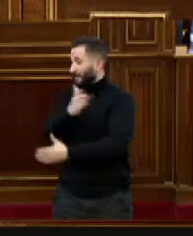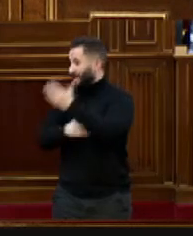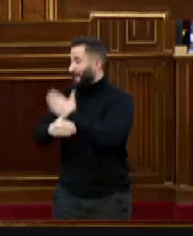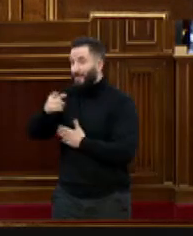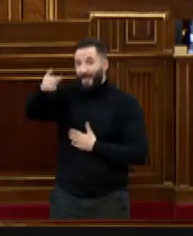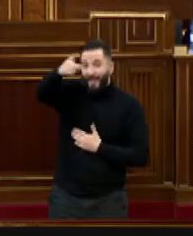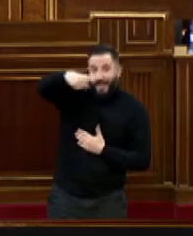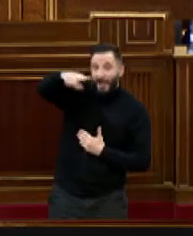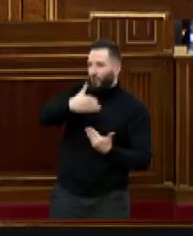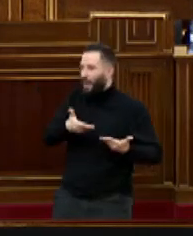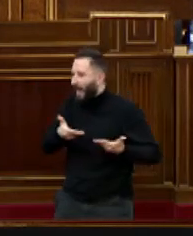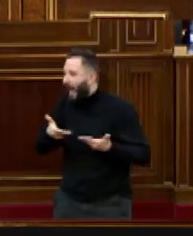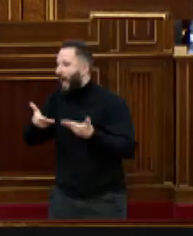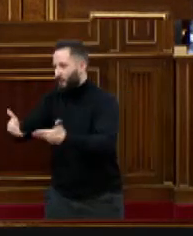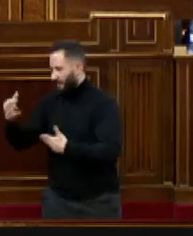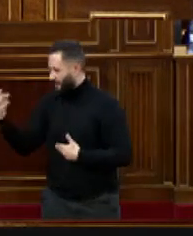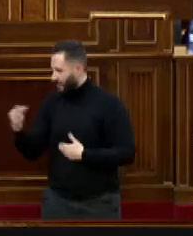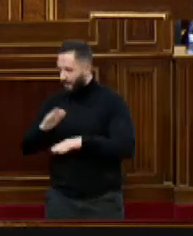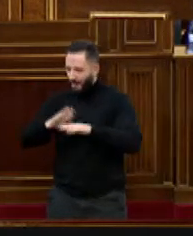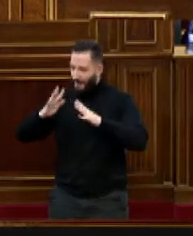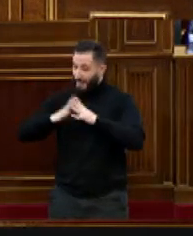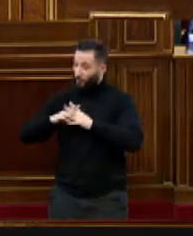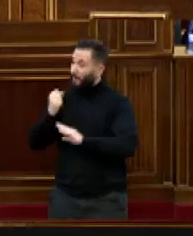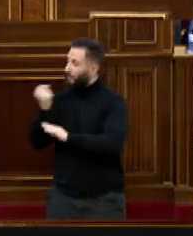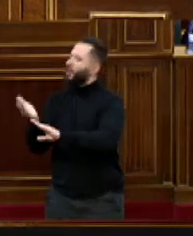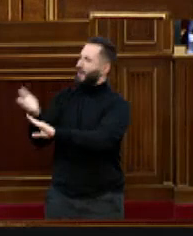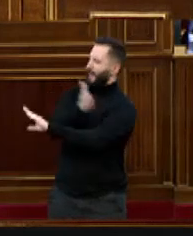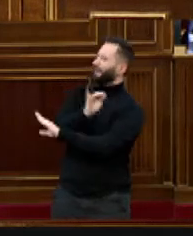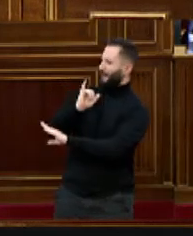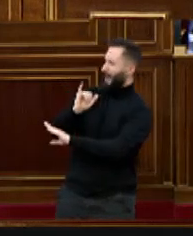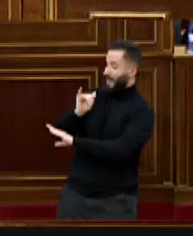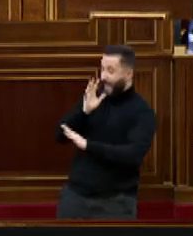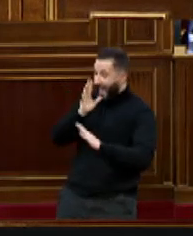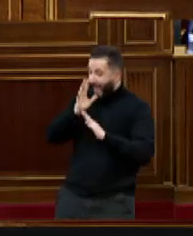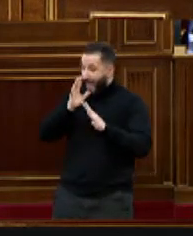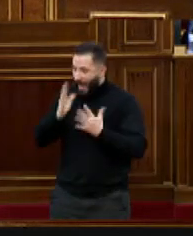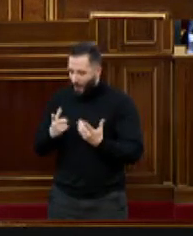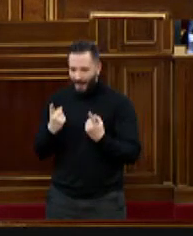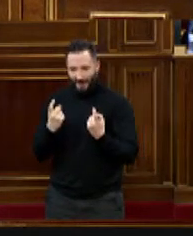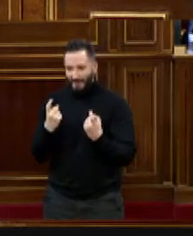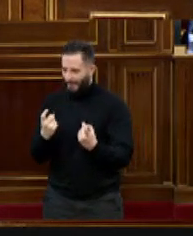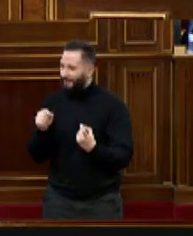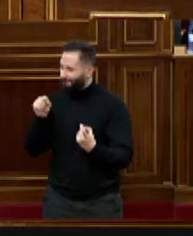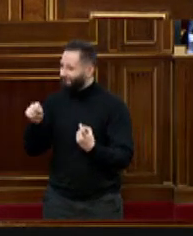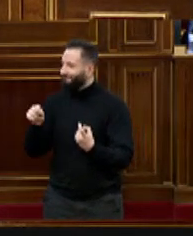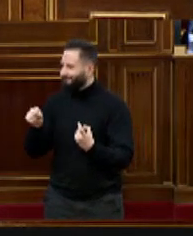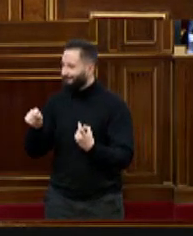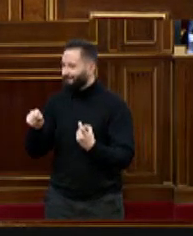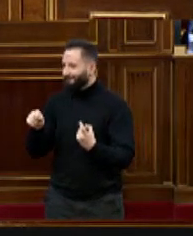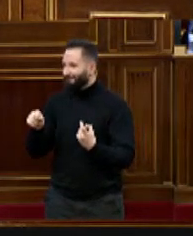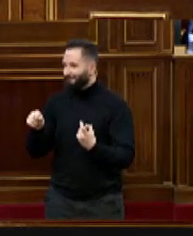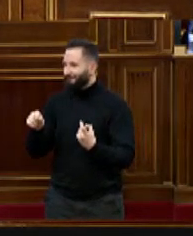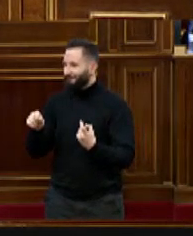ayudar también a generar esas estructuras ya había alguna estructuras de apoyo antes y que ahora se realmente cobran van a cobrar una mayor